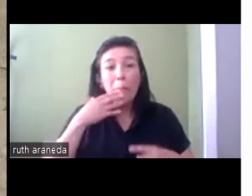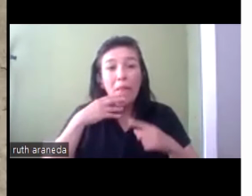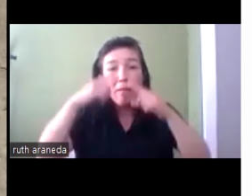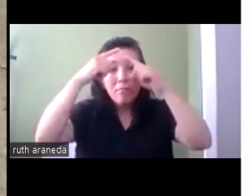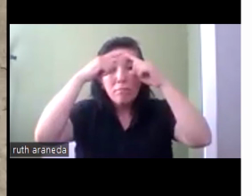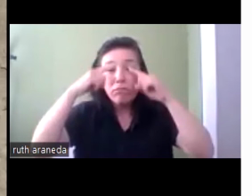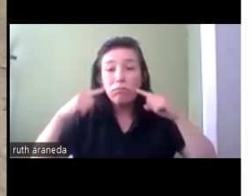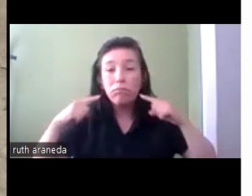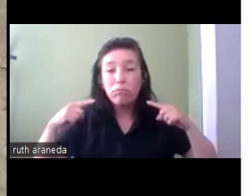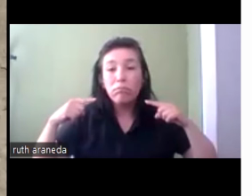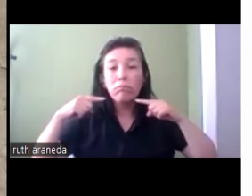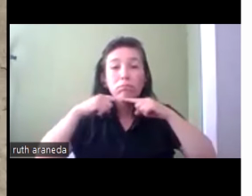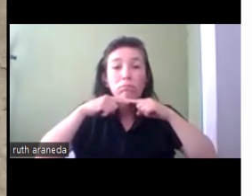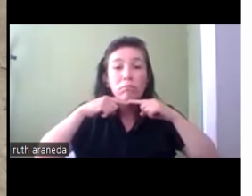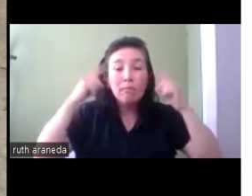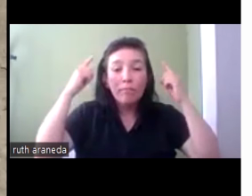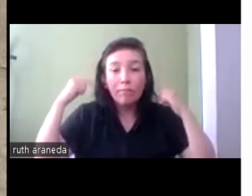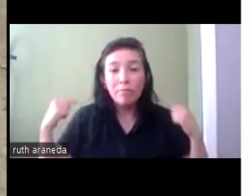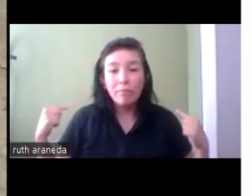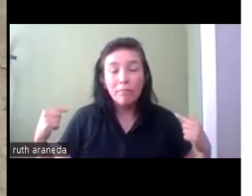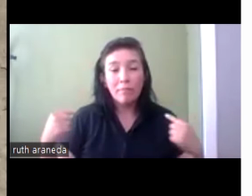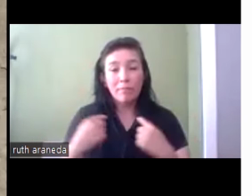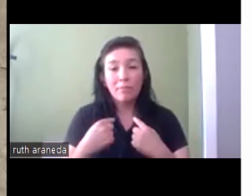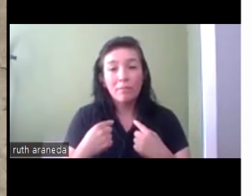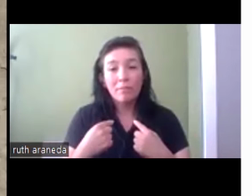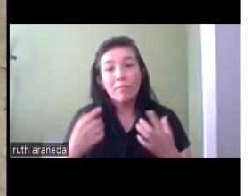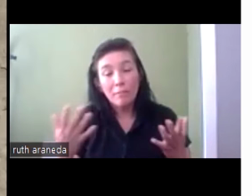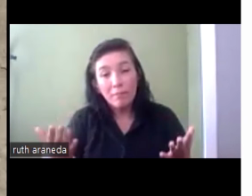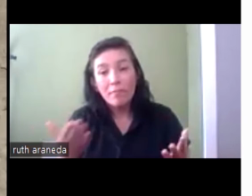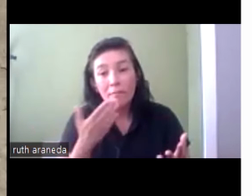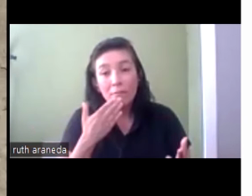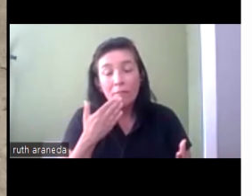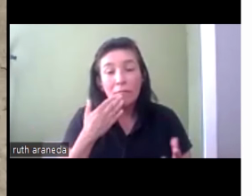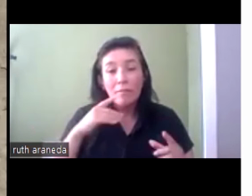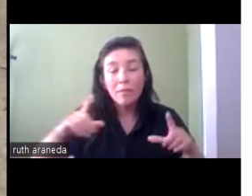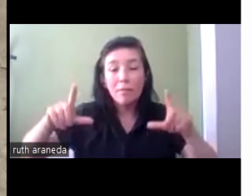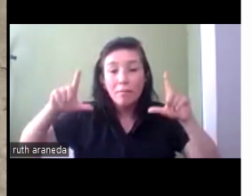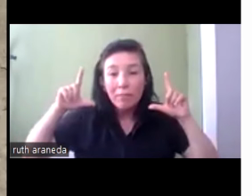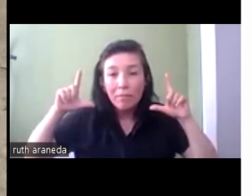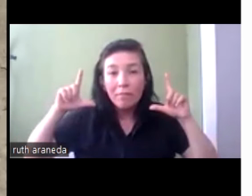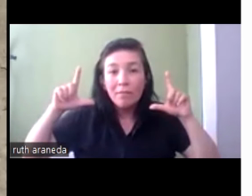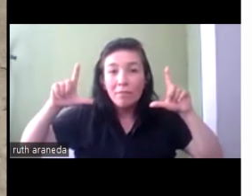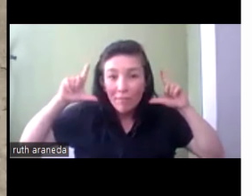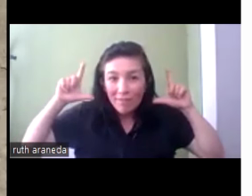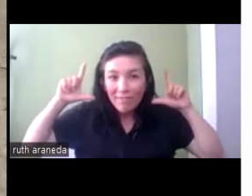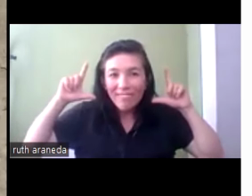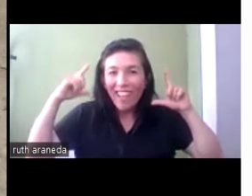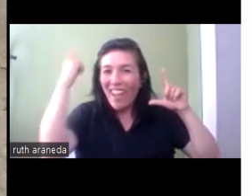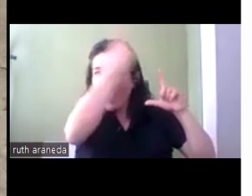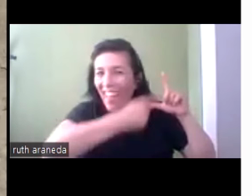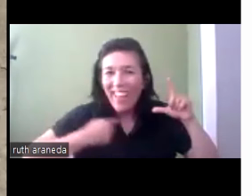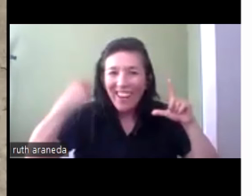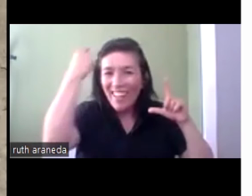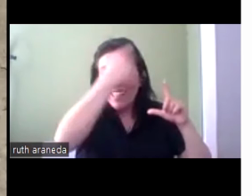observar justamente por los costados, que de alguna otra forma enmarcan de mejor forma el rostro figurativo, ¿ya? Para